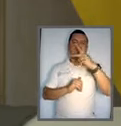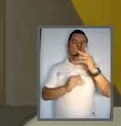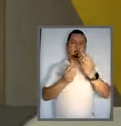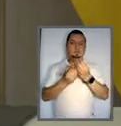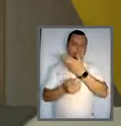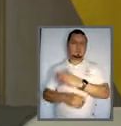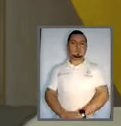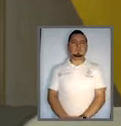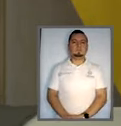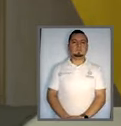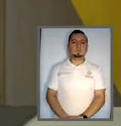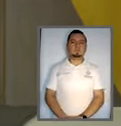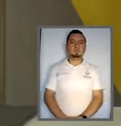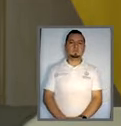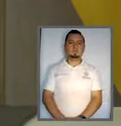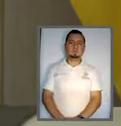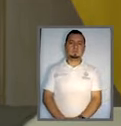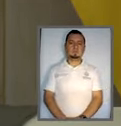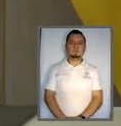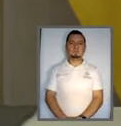Innovación. Adelante, Alfonso.